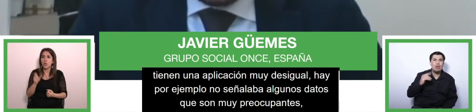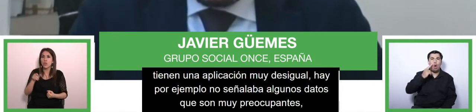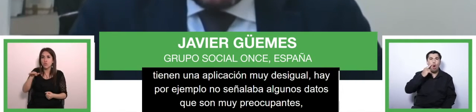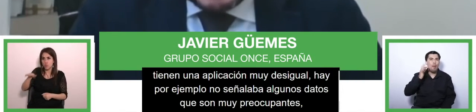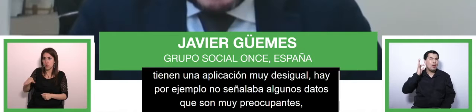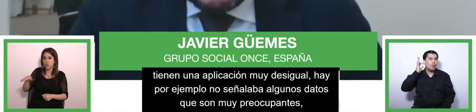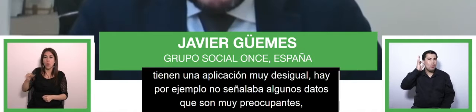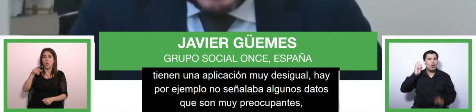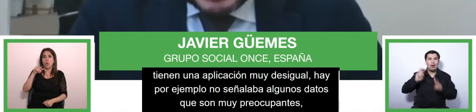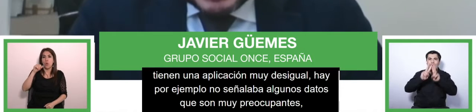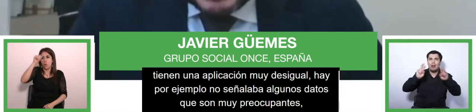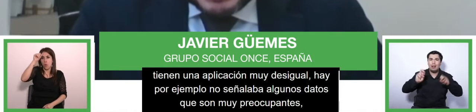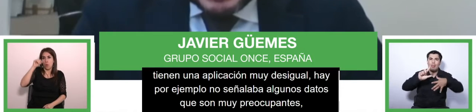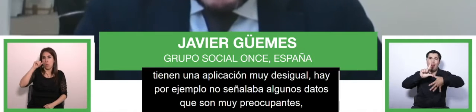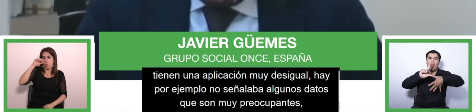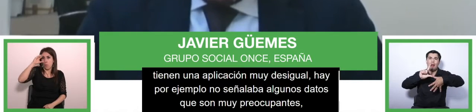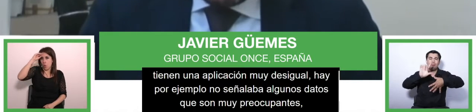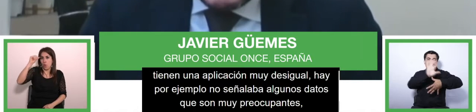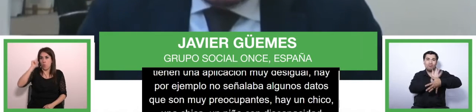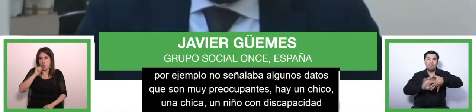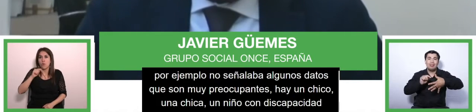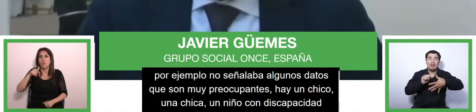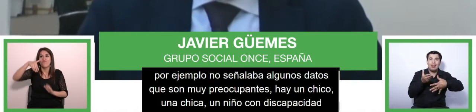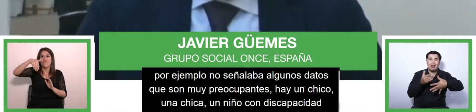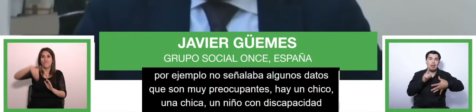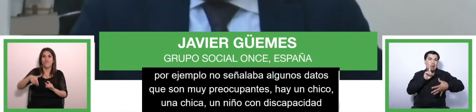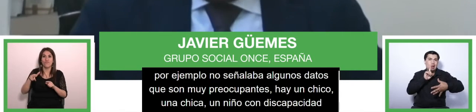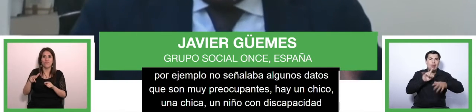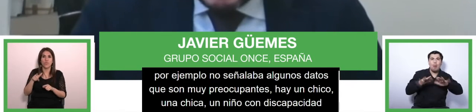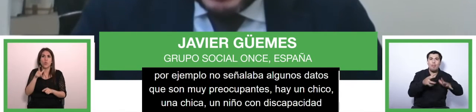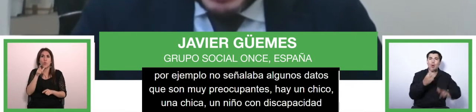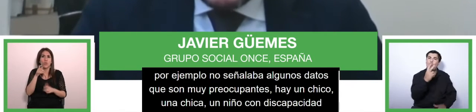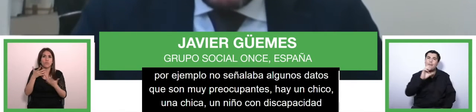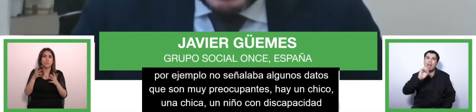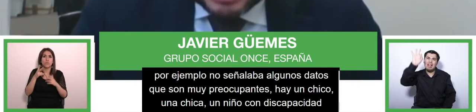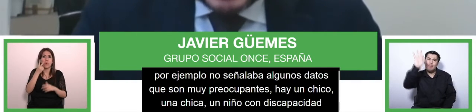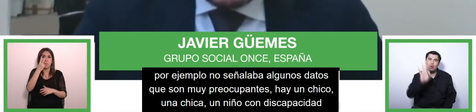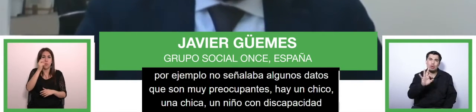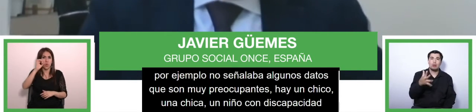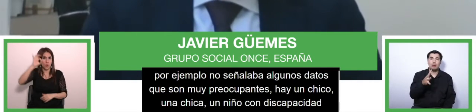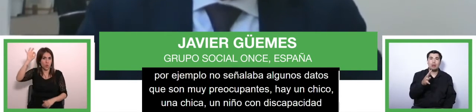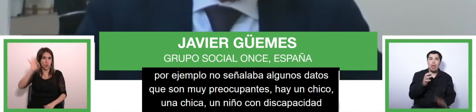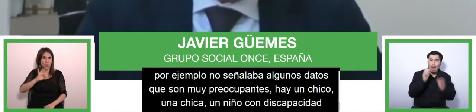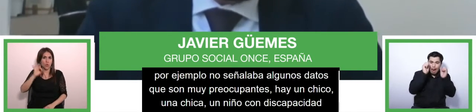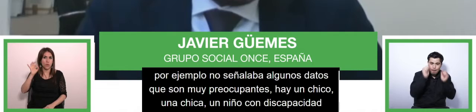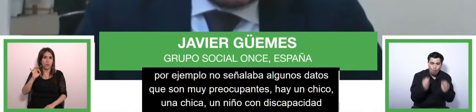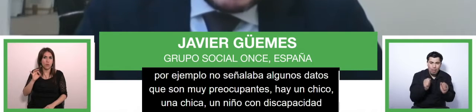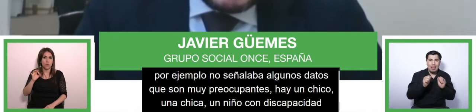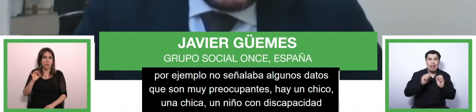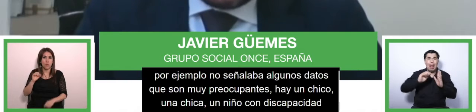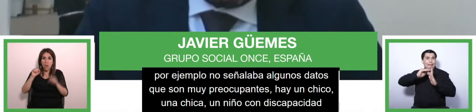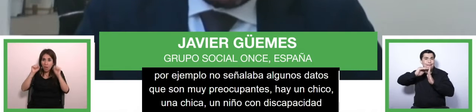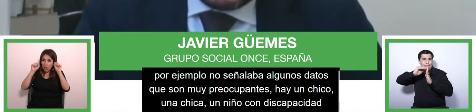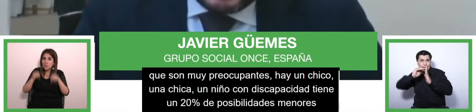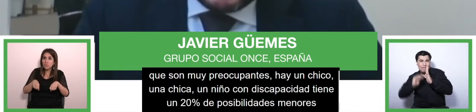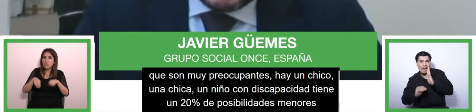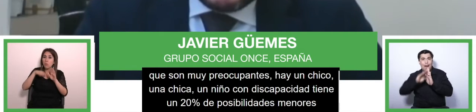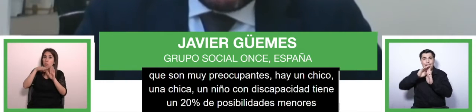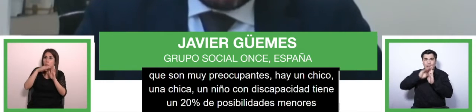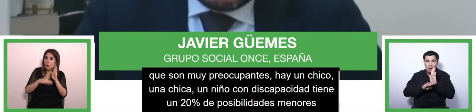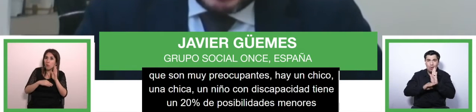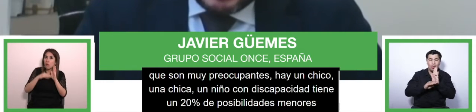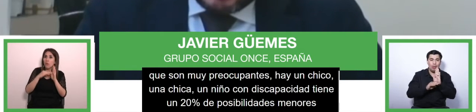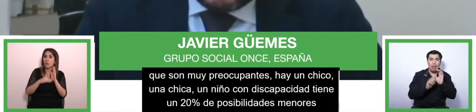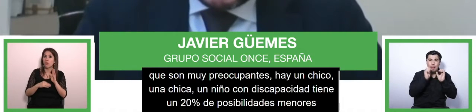en el ámbito latinoamericano, tiene un 20% de posibilidades menores de conseguir unos niveles de lectura